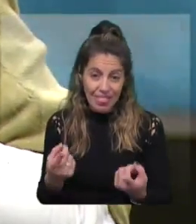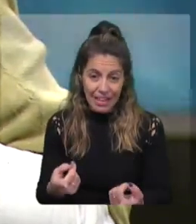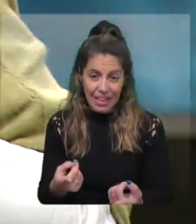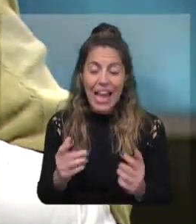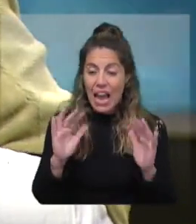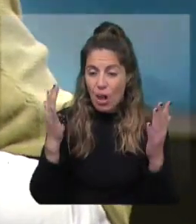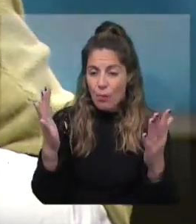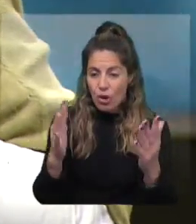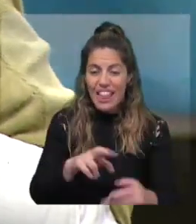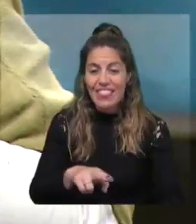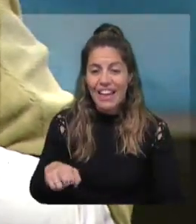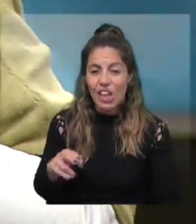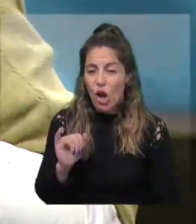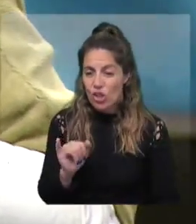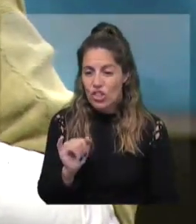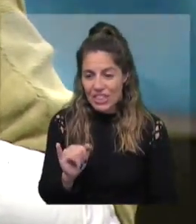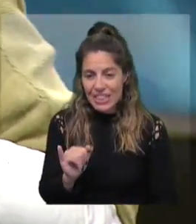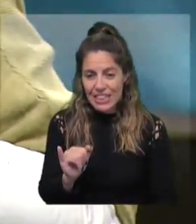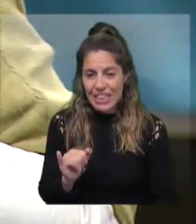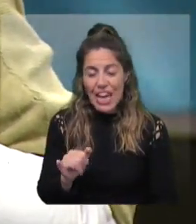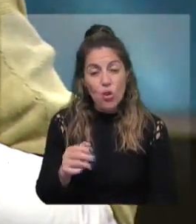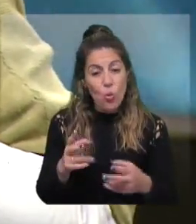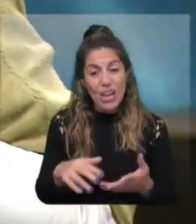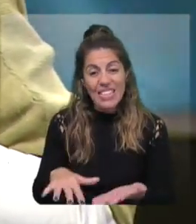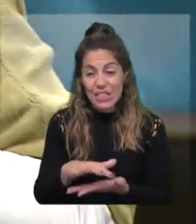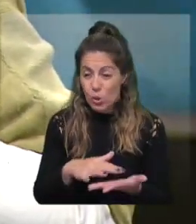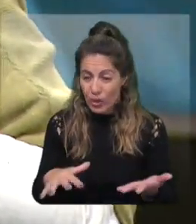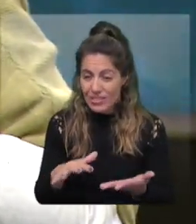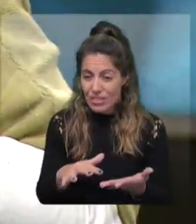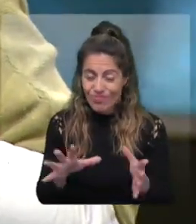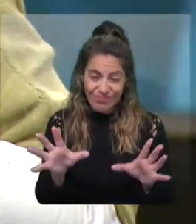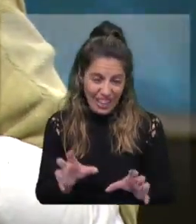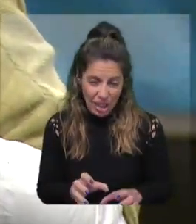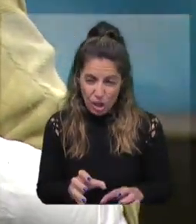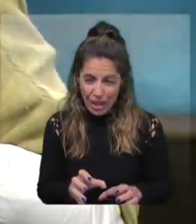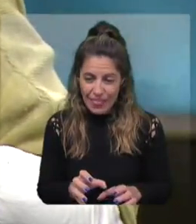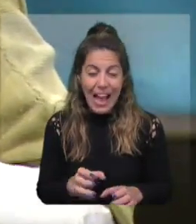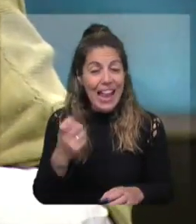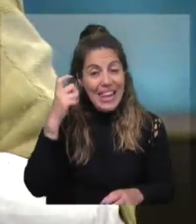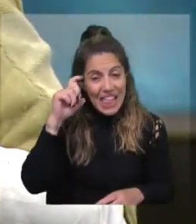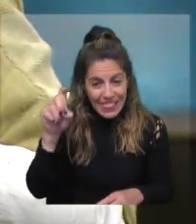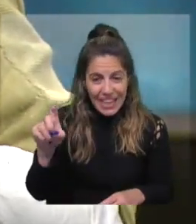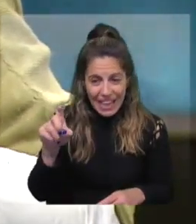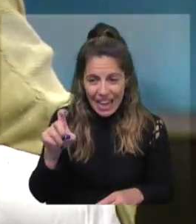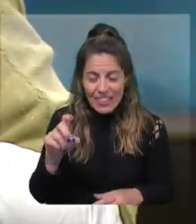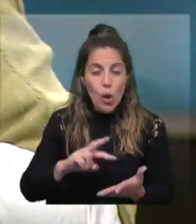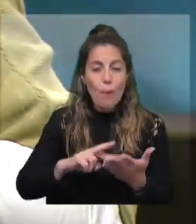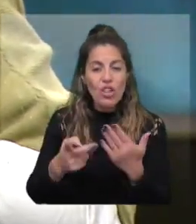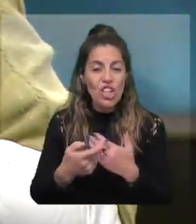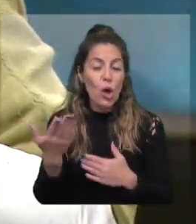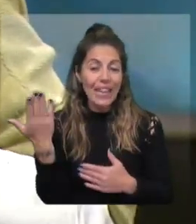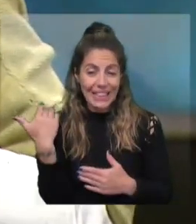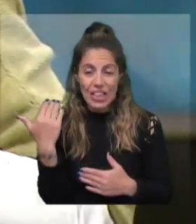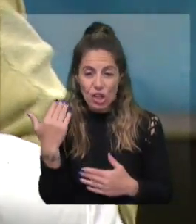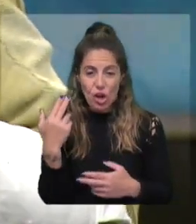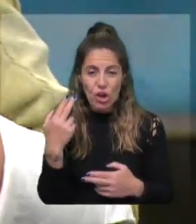ribereño del río Yi está en un estado bastante deteriorado, entonces la idea de un proyecto anterior que tuvimos